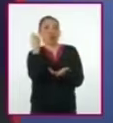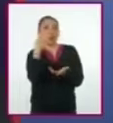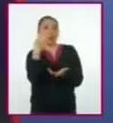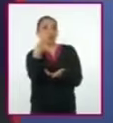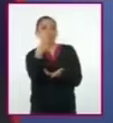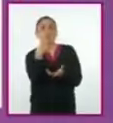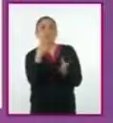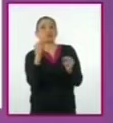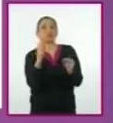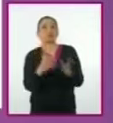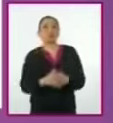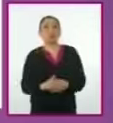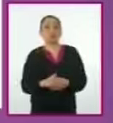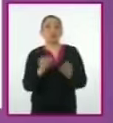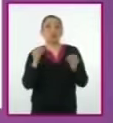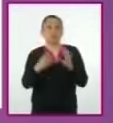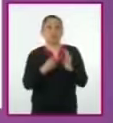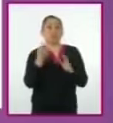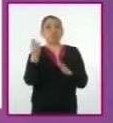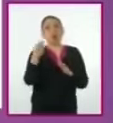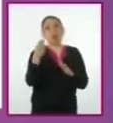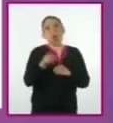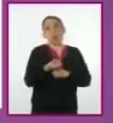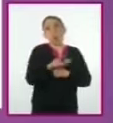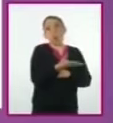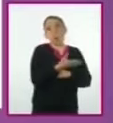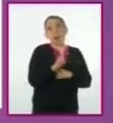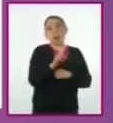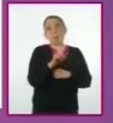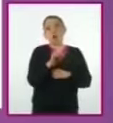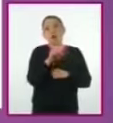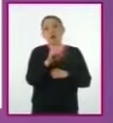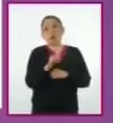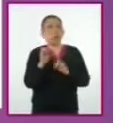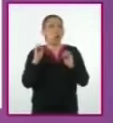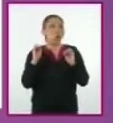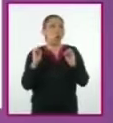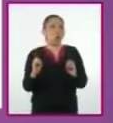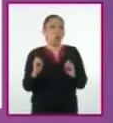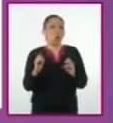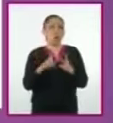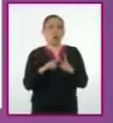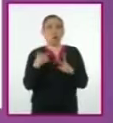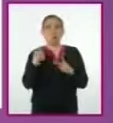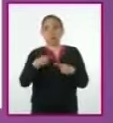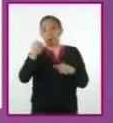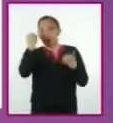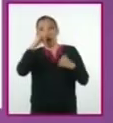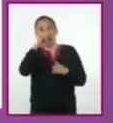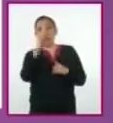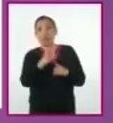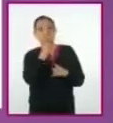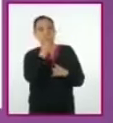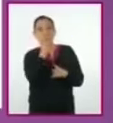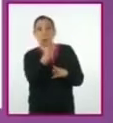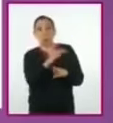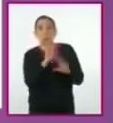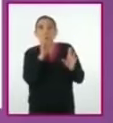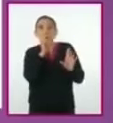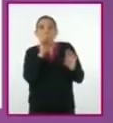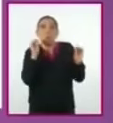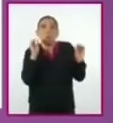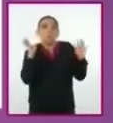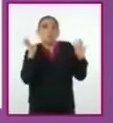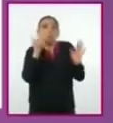propios. Muchas veces tienen apodo o el autor nunca dice cómo se